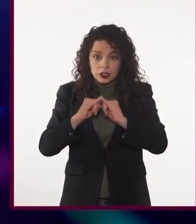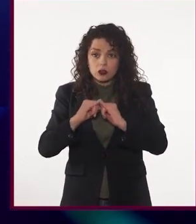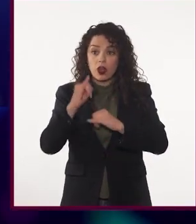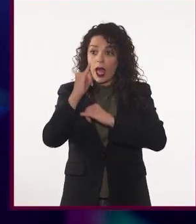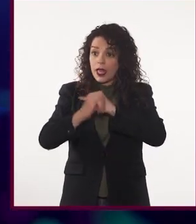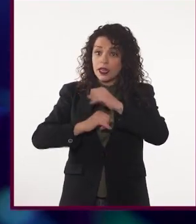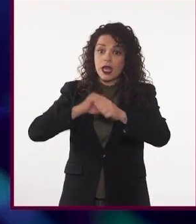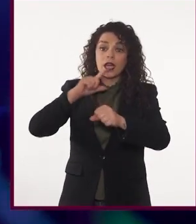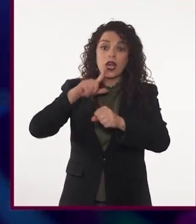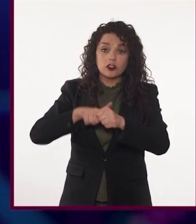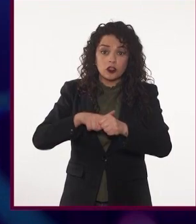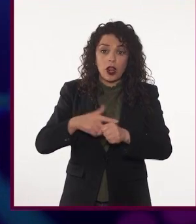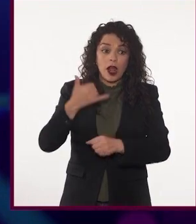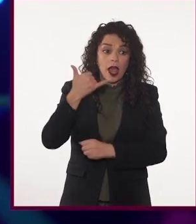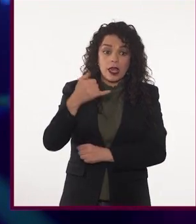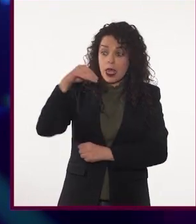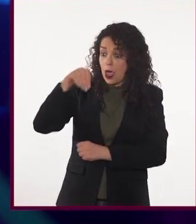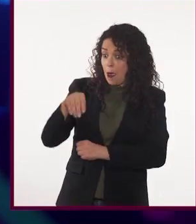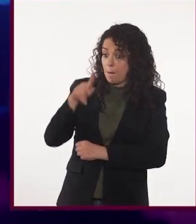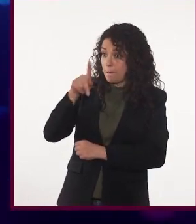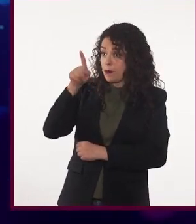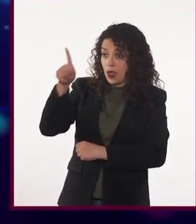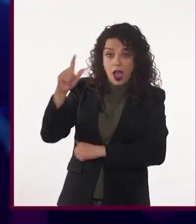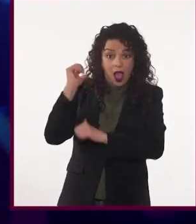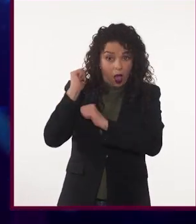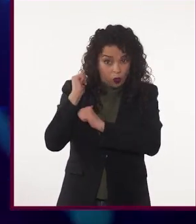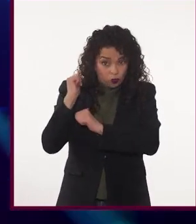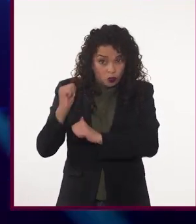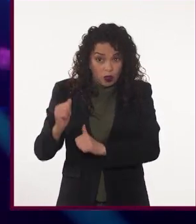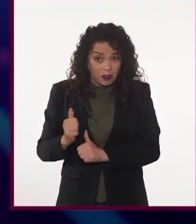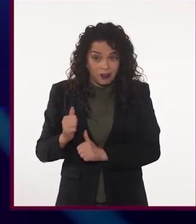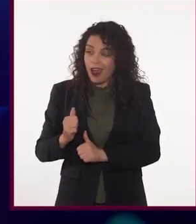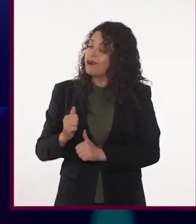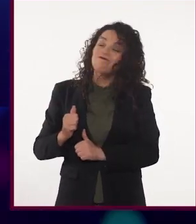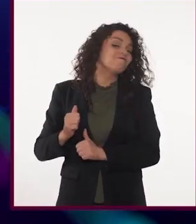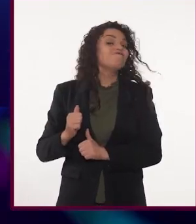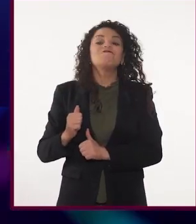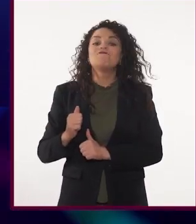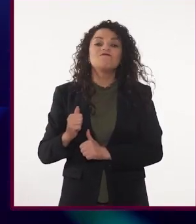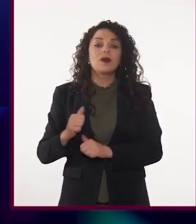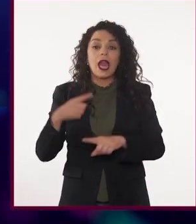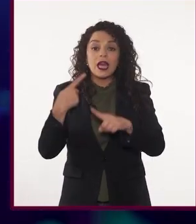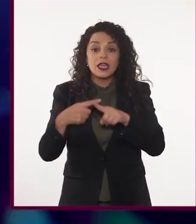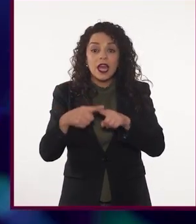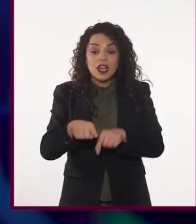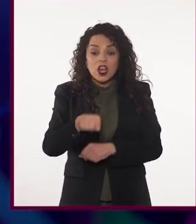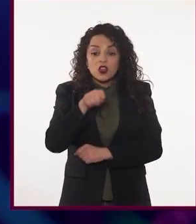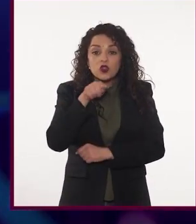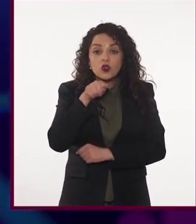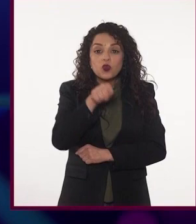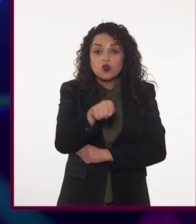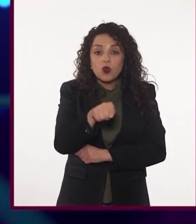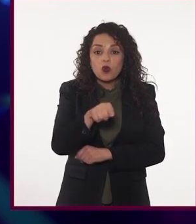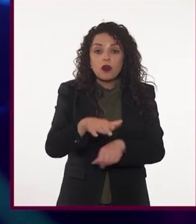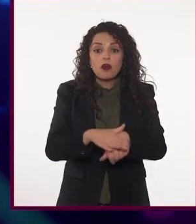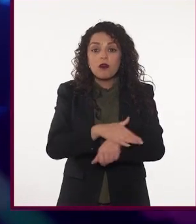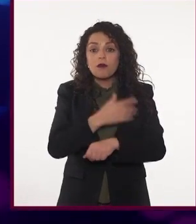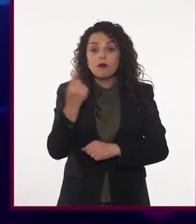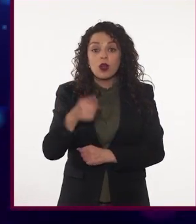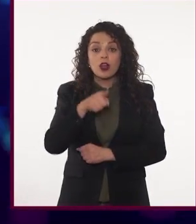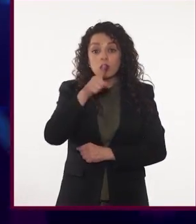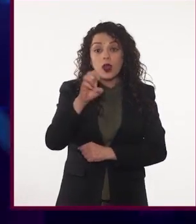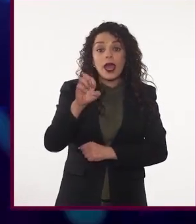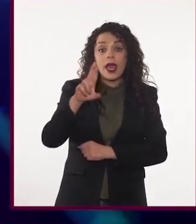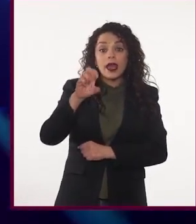Público no es el que tiene la autoridad. El que tiene la autoridad eres tú, porque eres ciudadana y